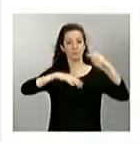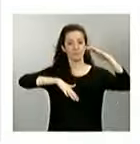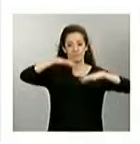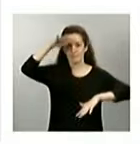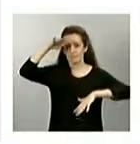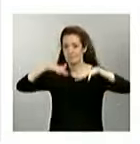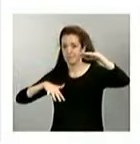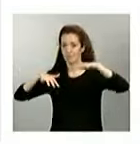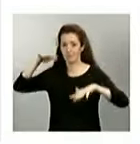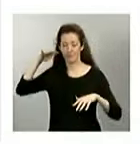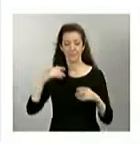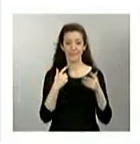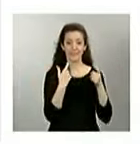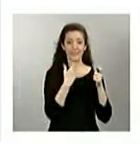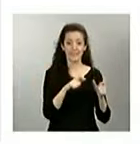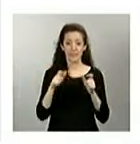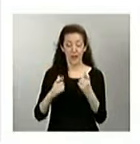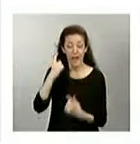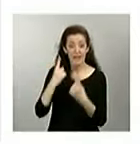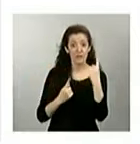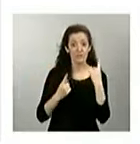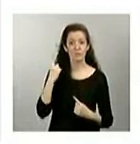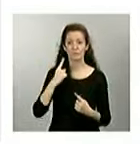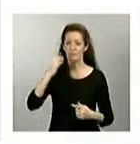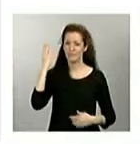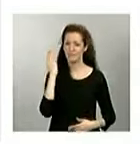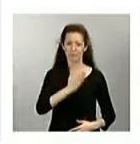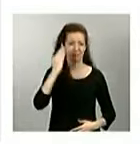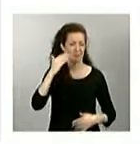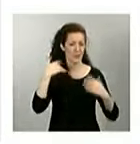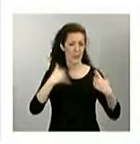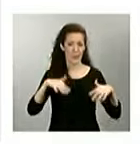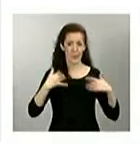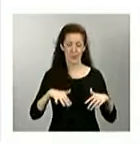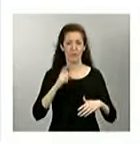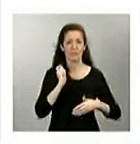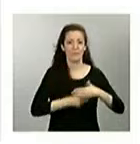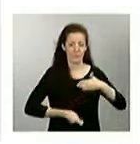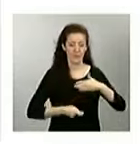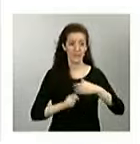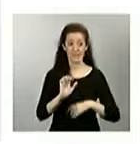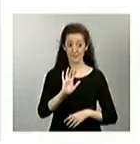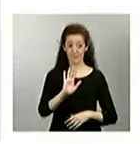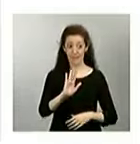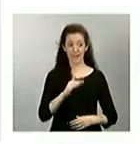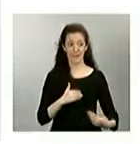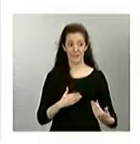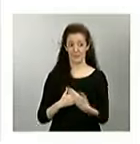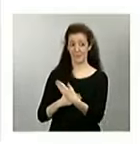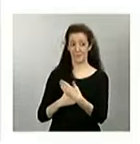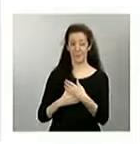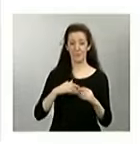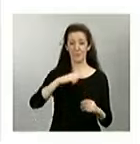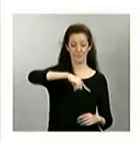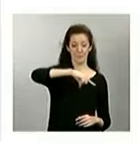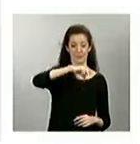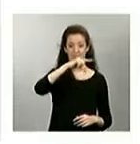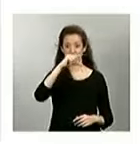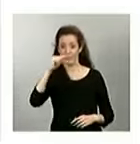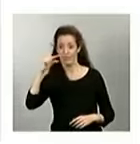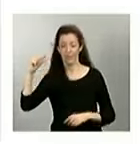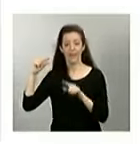donde el impacto ha sido muy elevado pero como vamos viendo a medida que vamos moviéndonos en esa curva hay sectores donde la caída